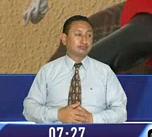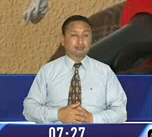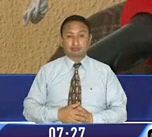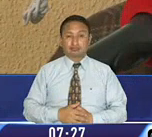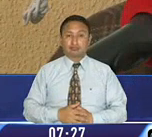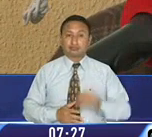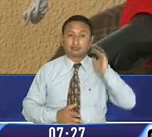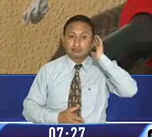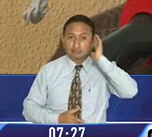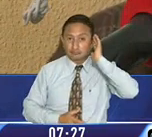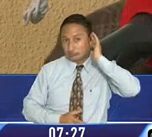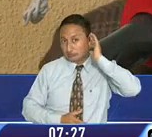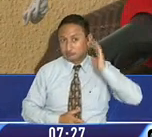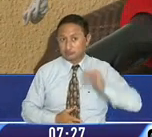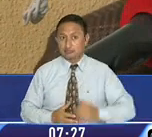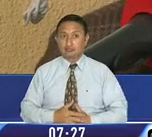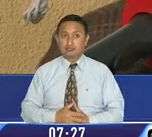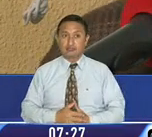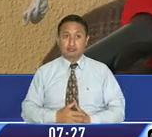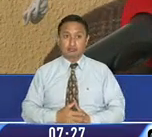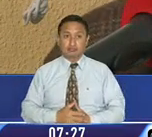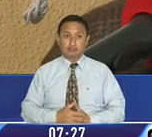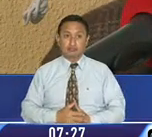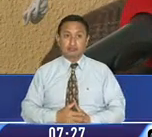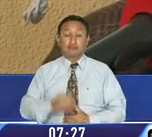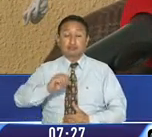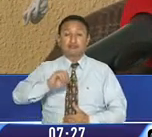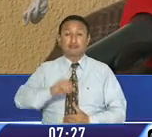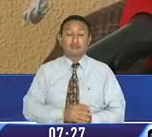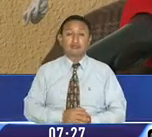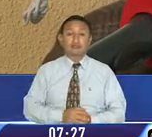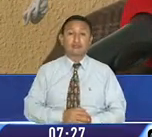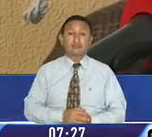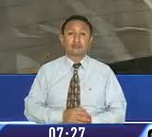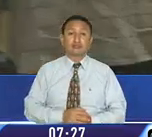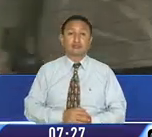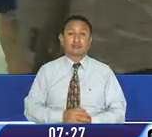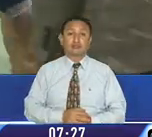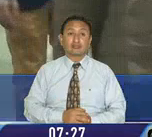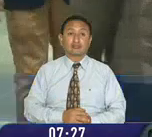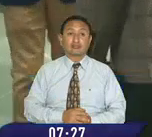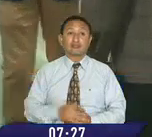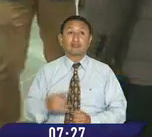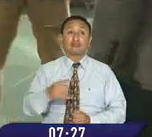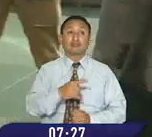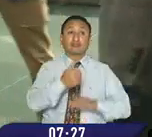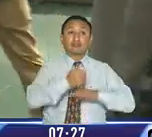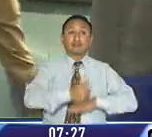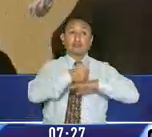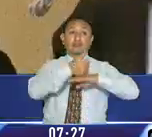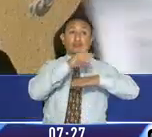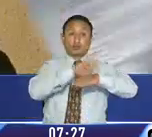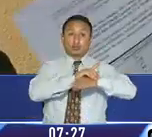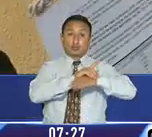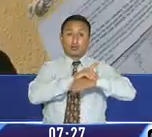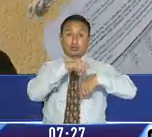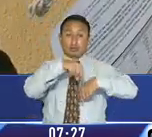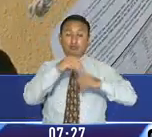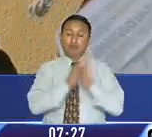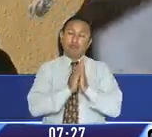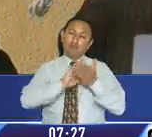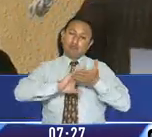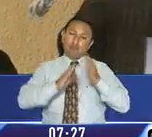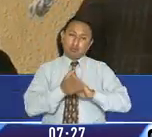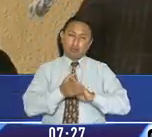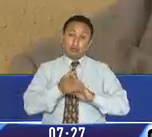hecho como la Coca-Cola, y las heces decoloradas. Además, las autoridades y médicos exhortan a la comunidad para